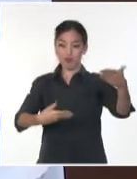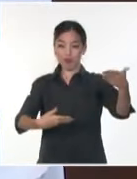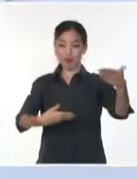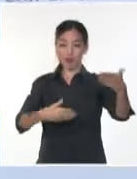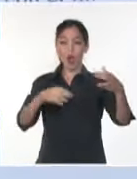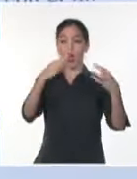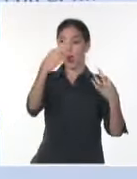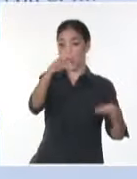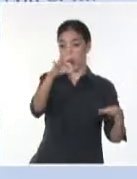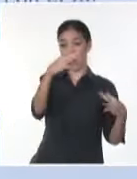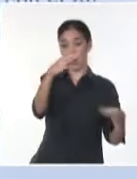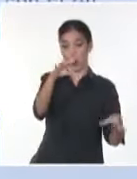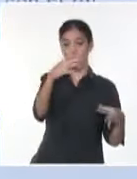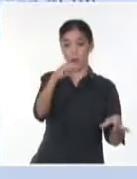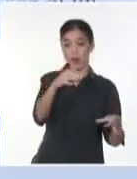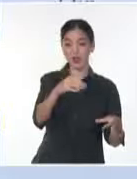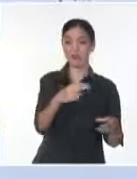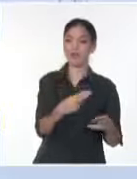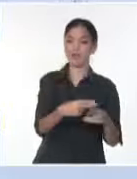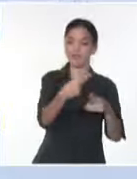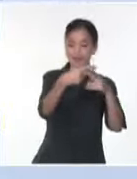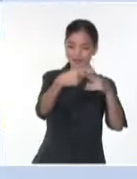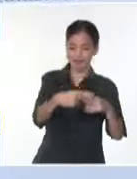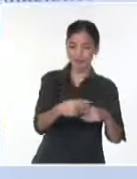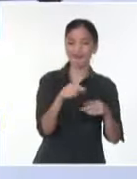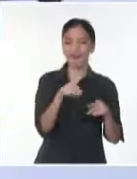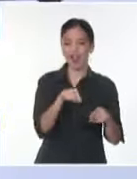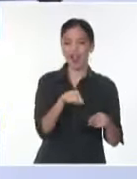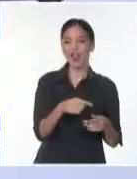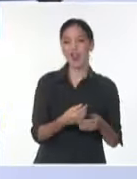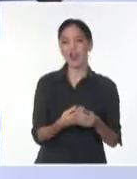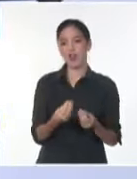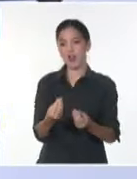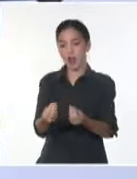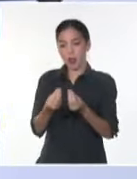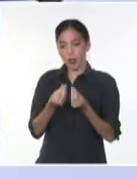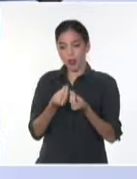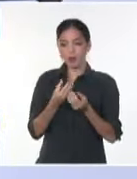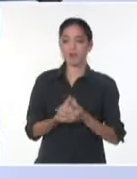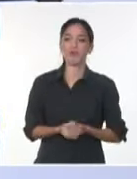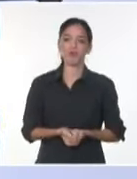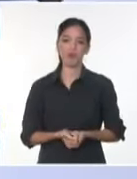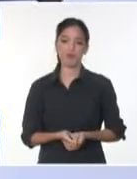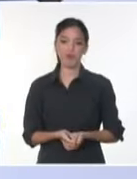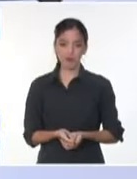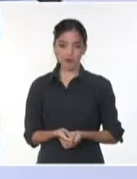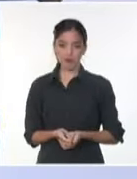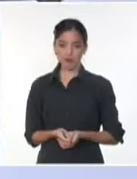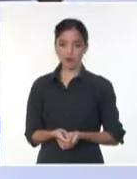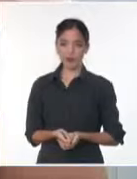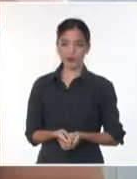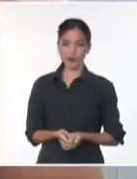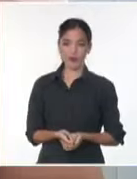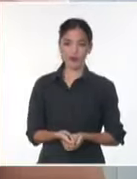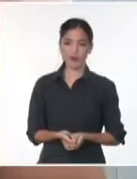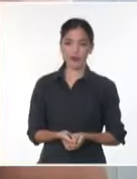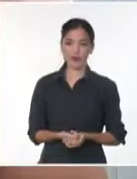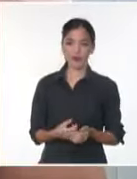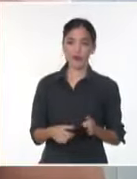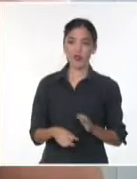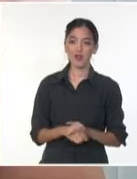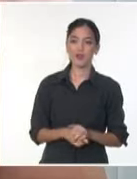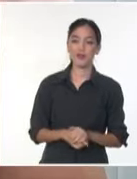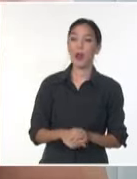disposiciones generales referidas al uso racional y eficiente de la energía toda